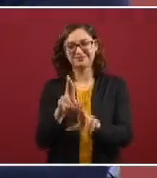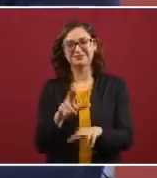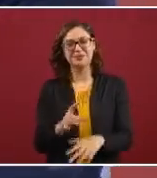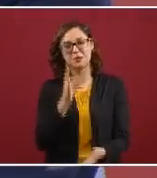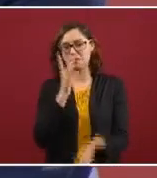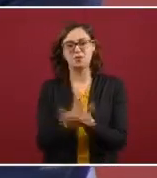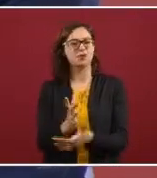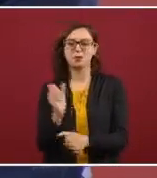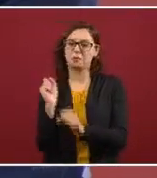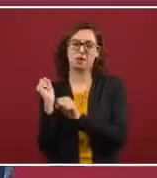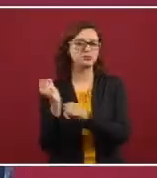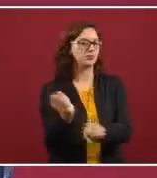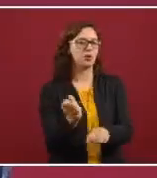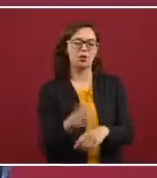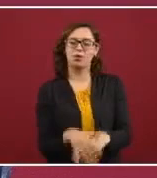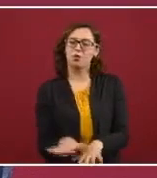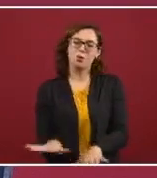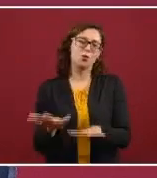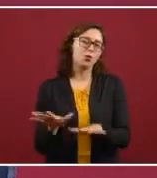béisbol.